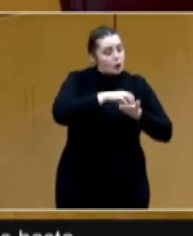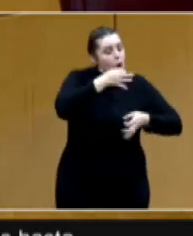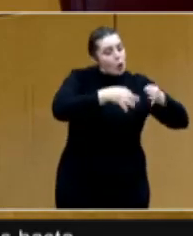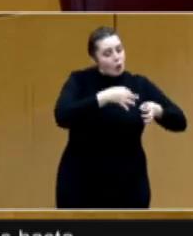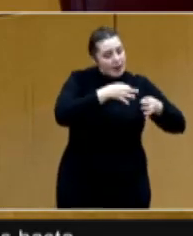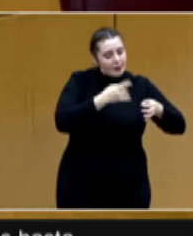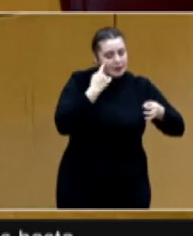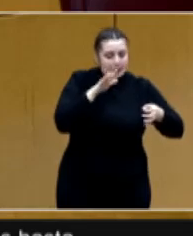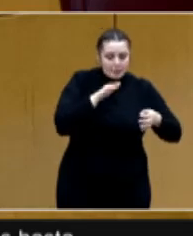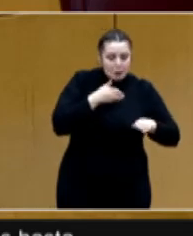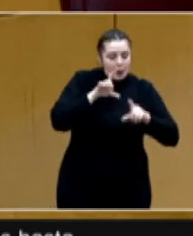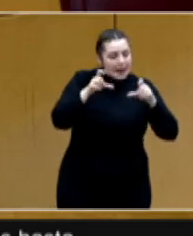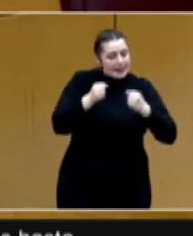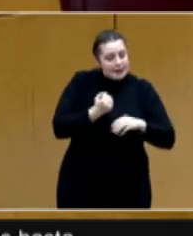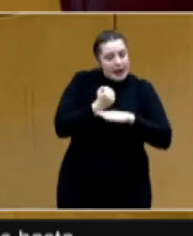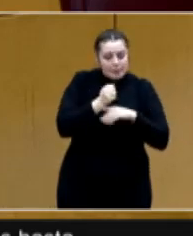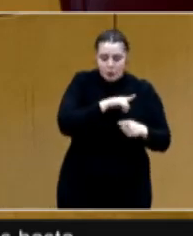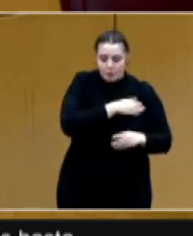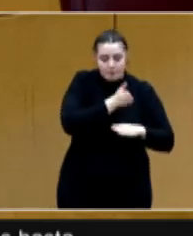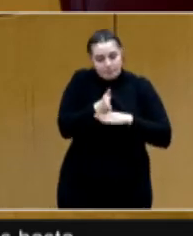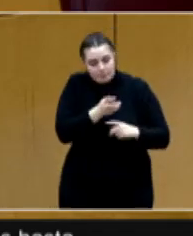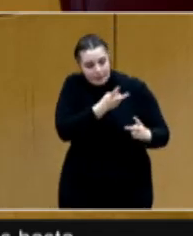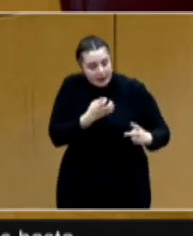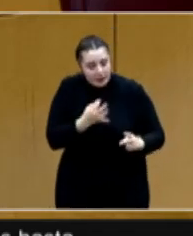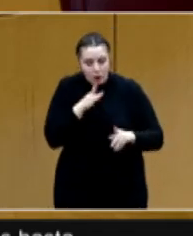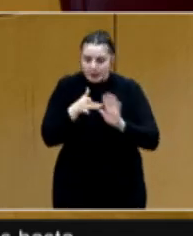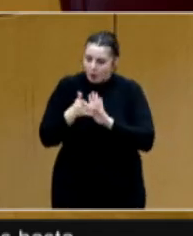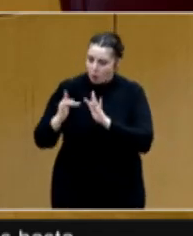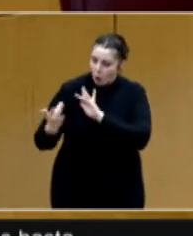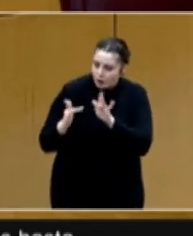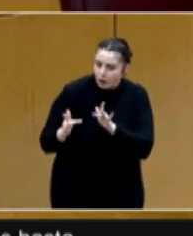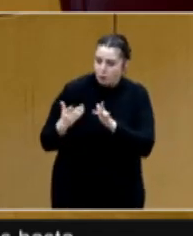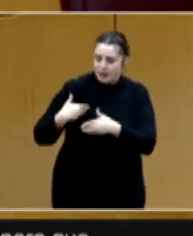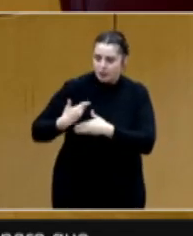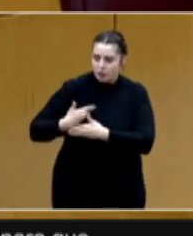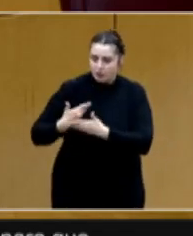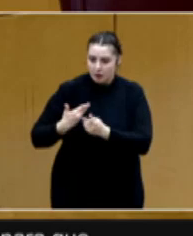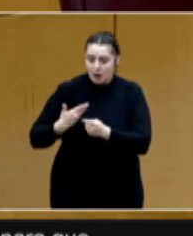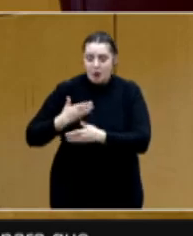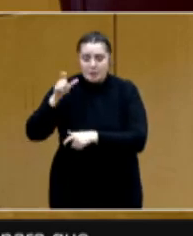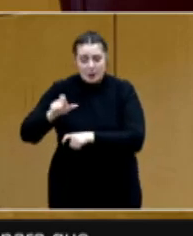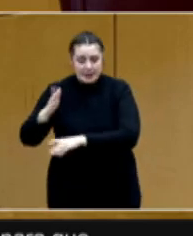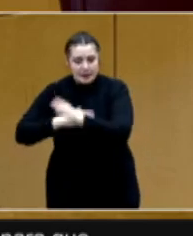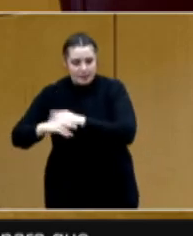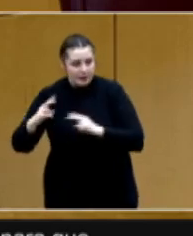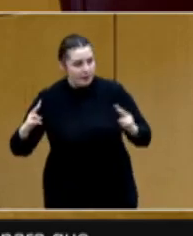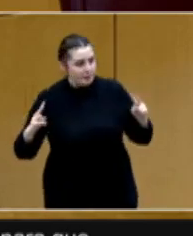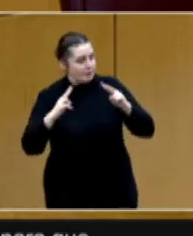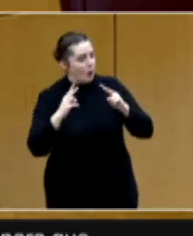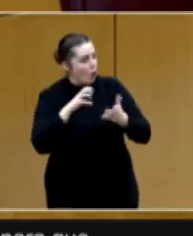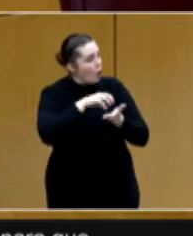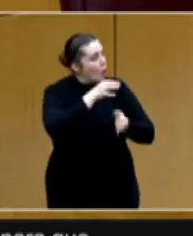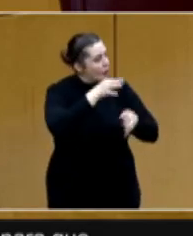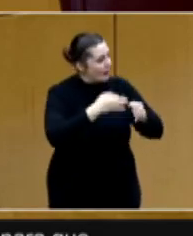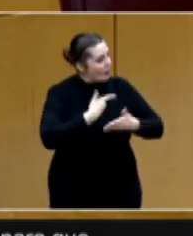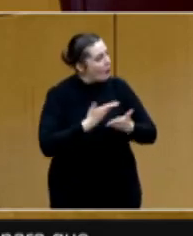y que estén abiertos para que las personas con discapacidad también puedan tener una confianza en el juzgado y puedan solicitar al juzgado